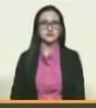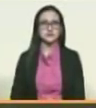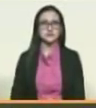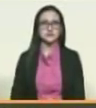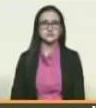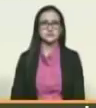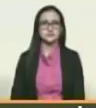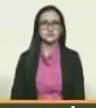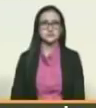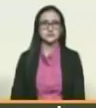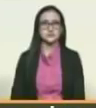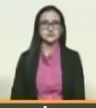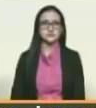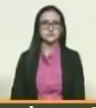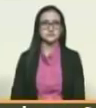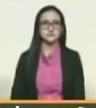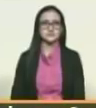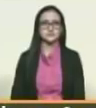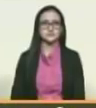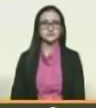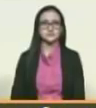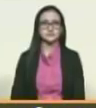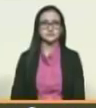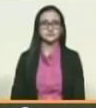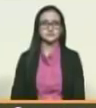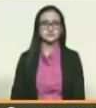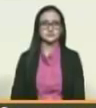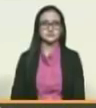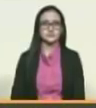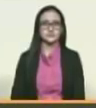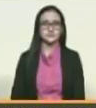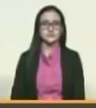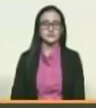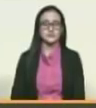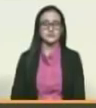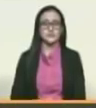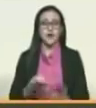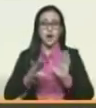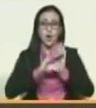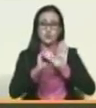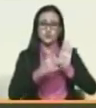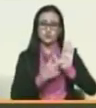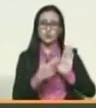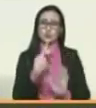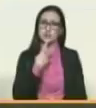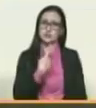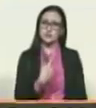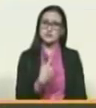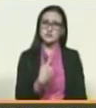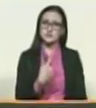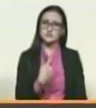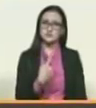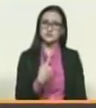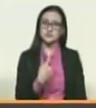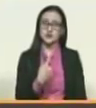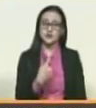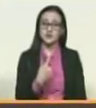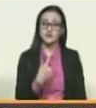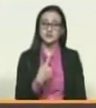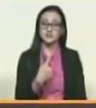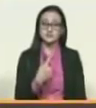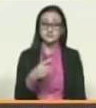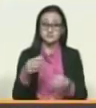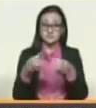necesaria, para que, como tal como lo dice nuestra Constitución, para que los poderes públicos, y en este